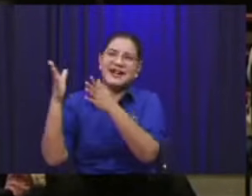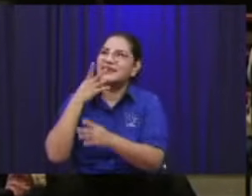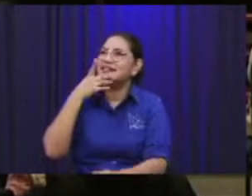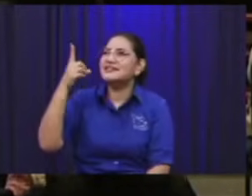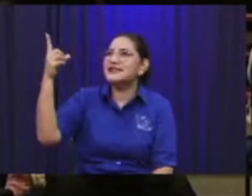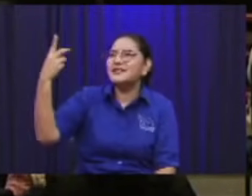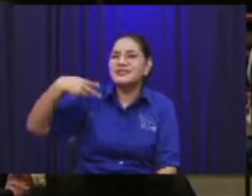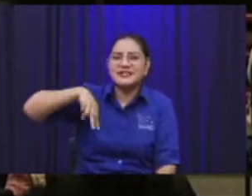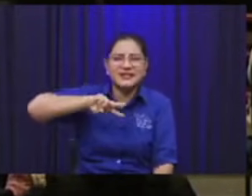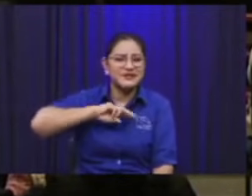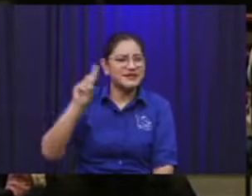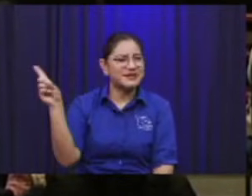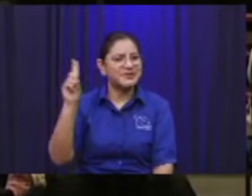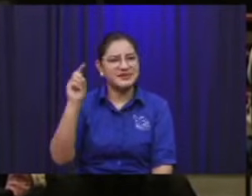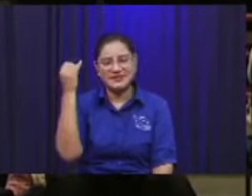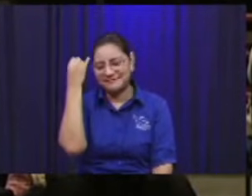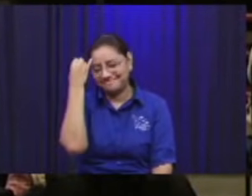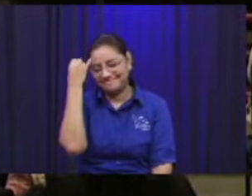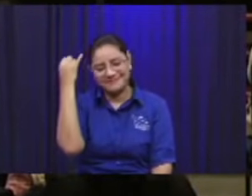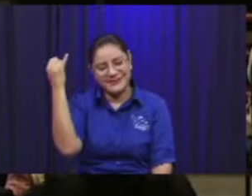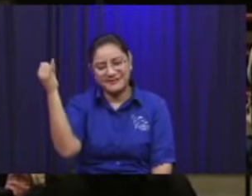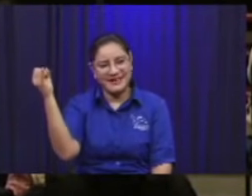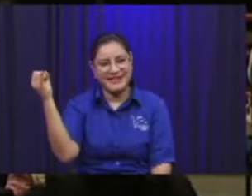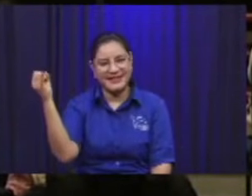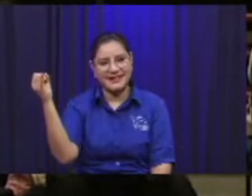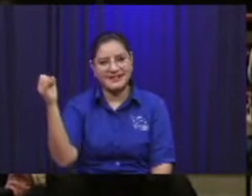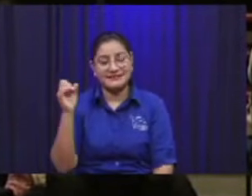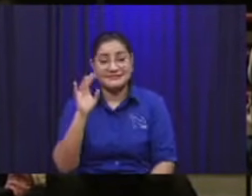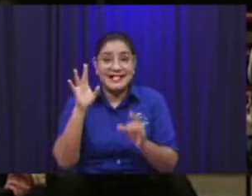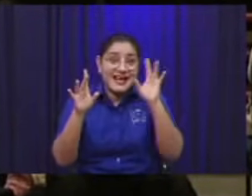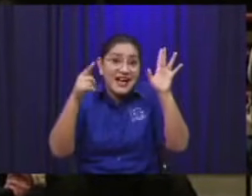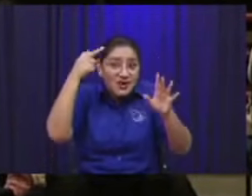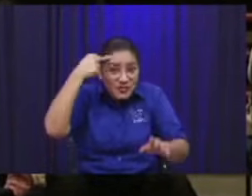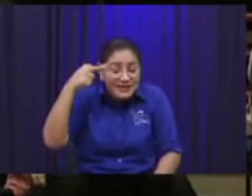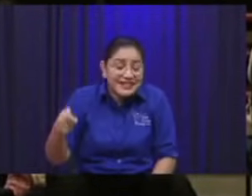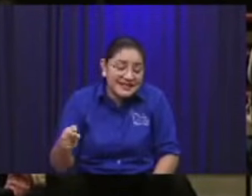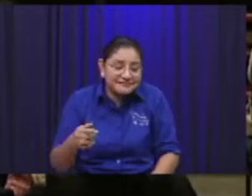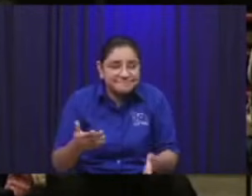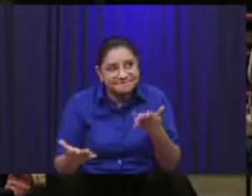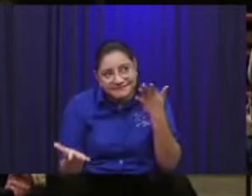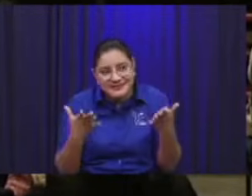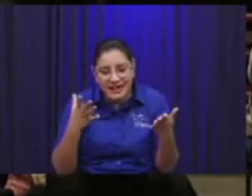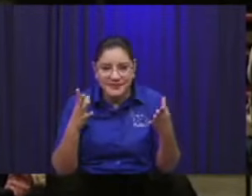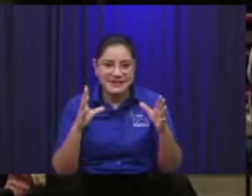imaginan algún día de veras tal vez lo podemos conversar